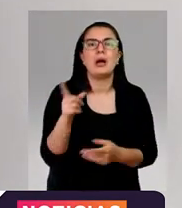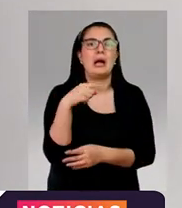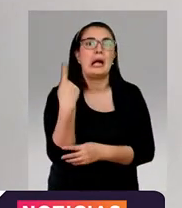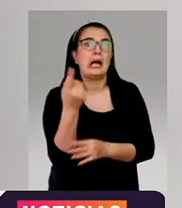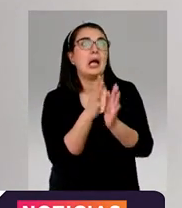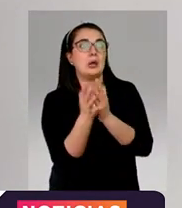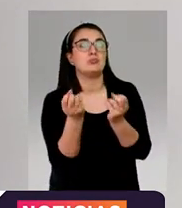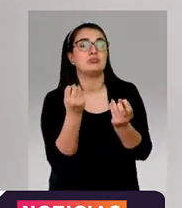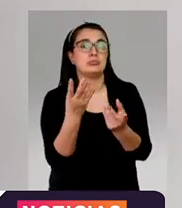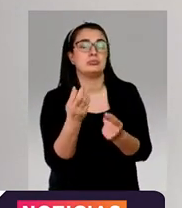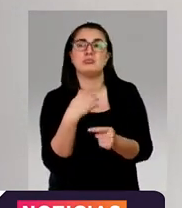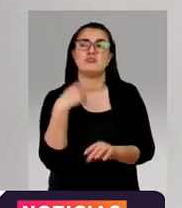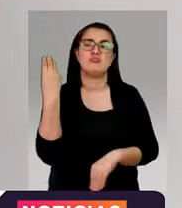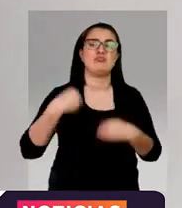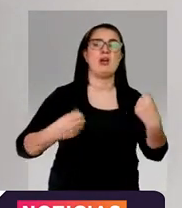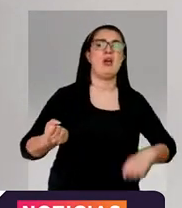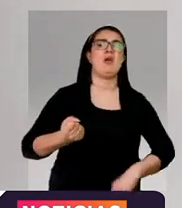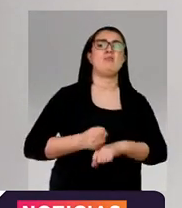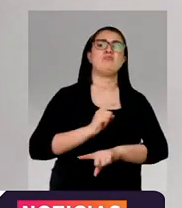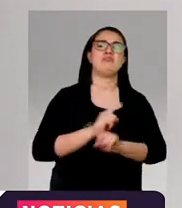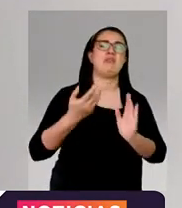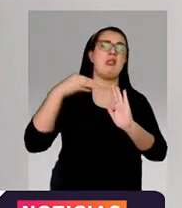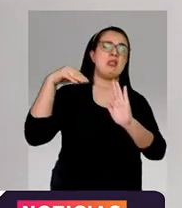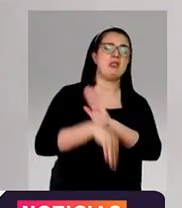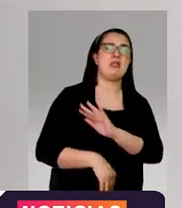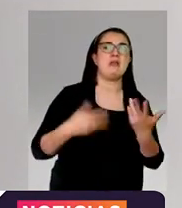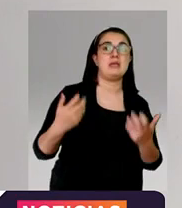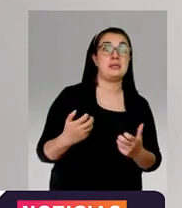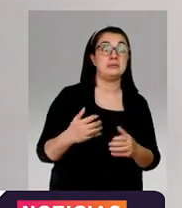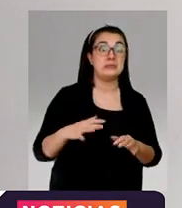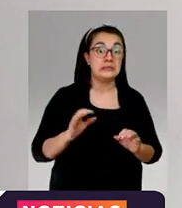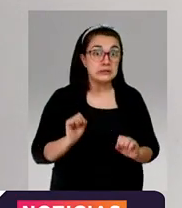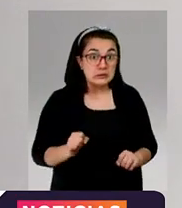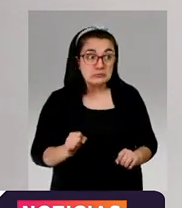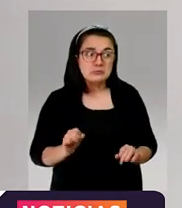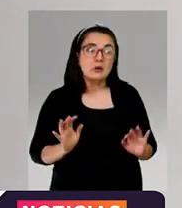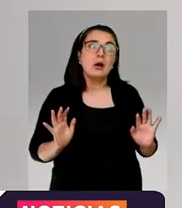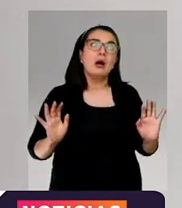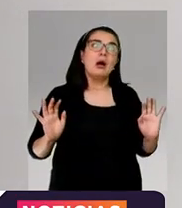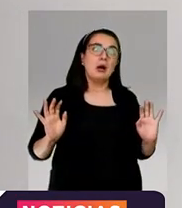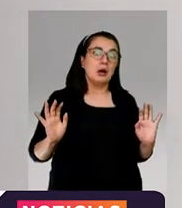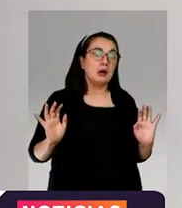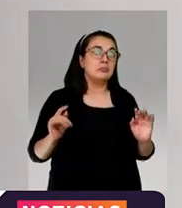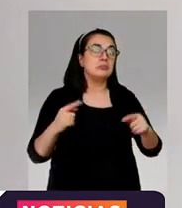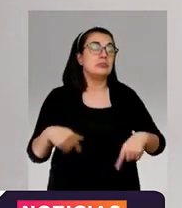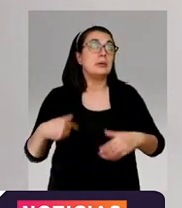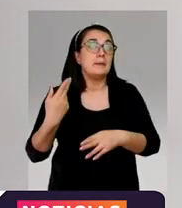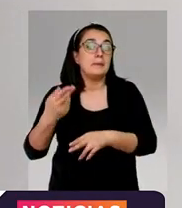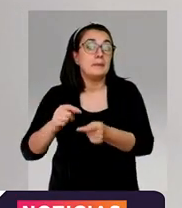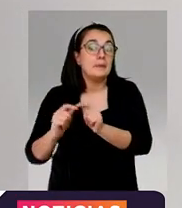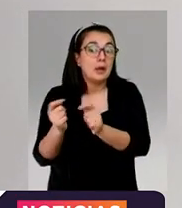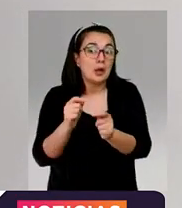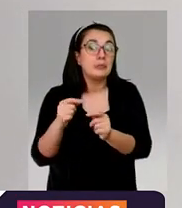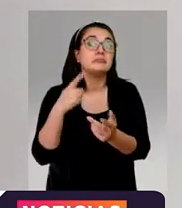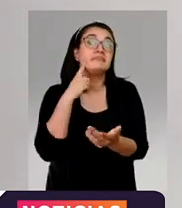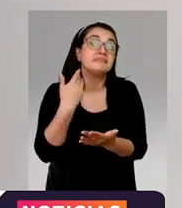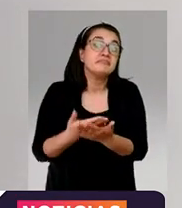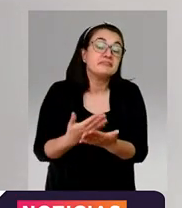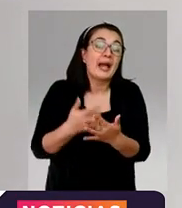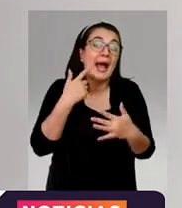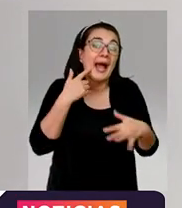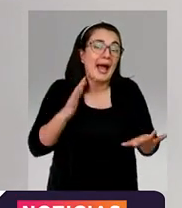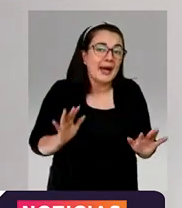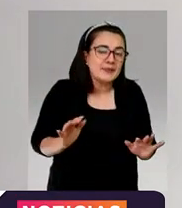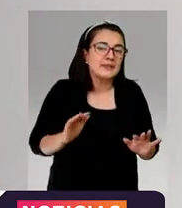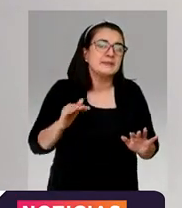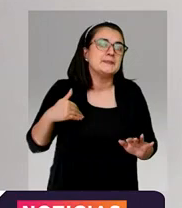apoyar nada y que la quieren hundir. Si es así, pues se hundirá en comisión y ni siquiera pasará a plenaria. En todo caso, vamos a ver muchos partidos,